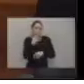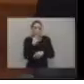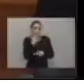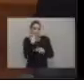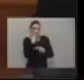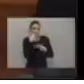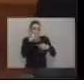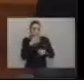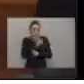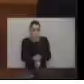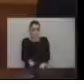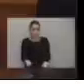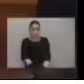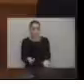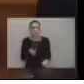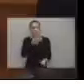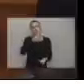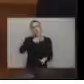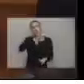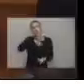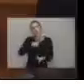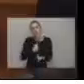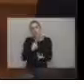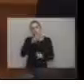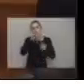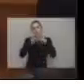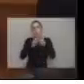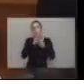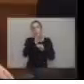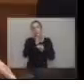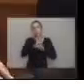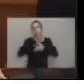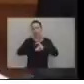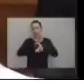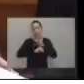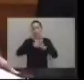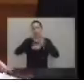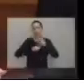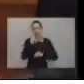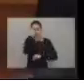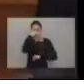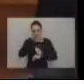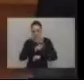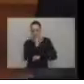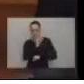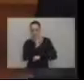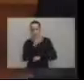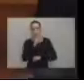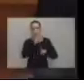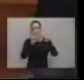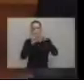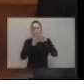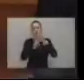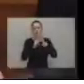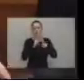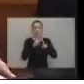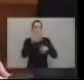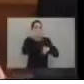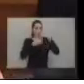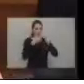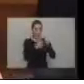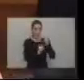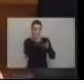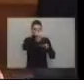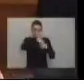Mira, todos sabemos hacer preguntas trampas, donde ya la propia pregunta expresa un juicio de valor. Y